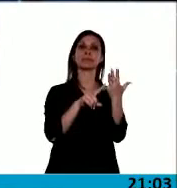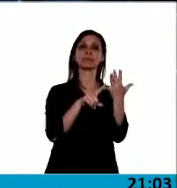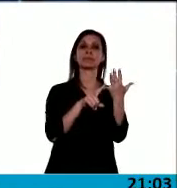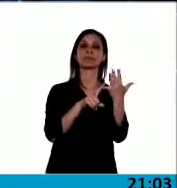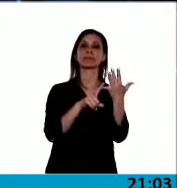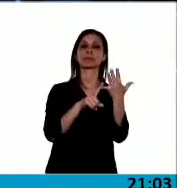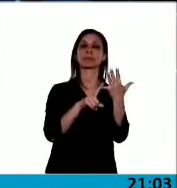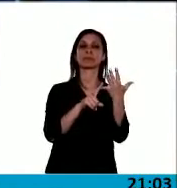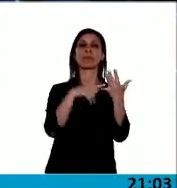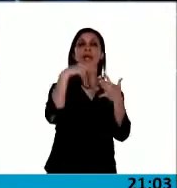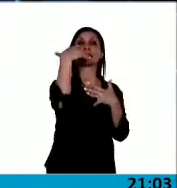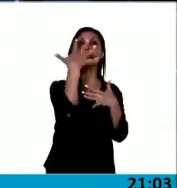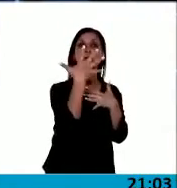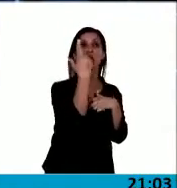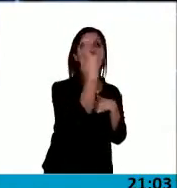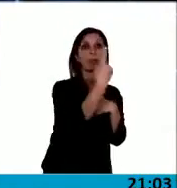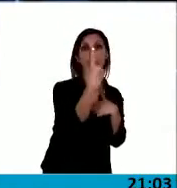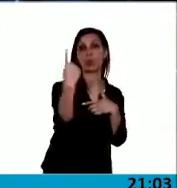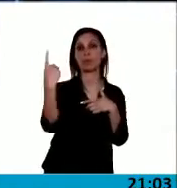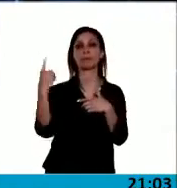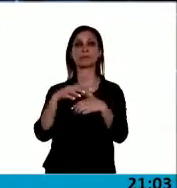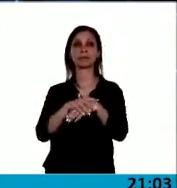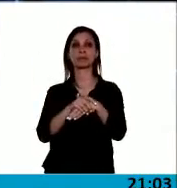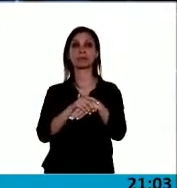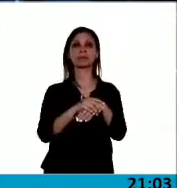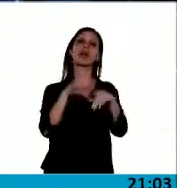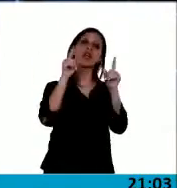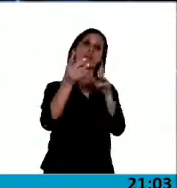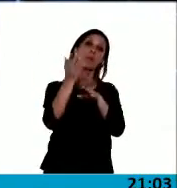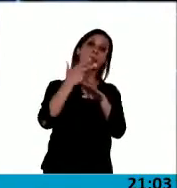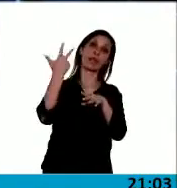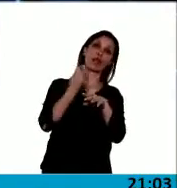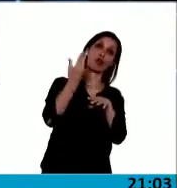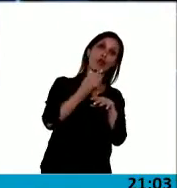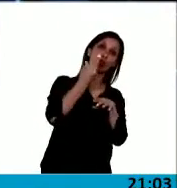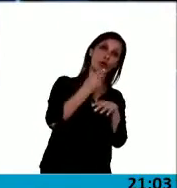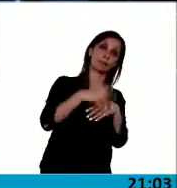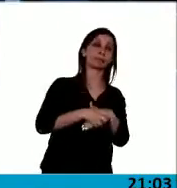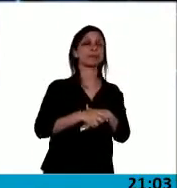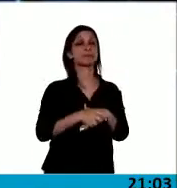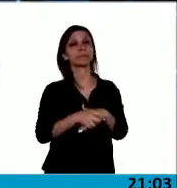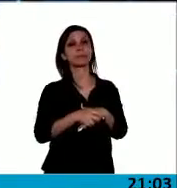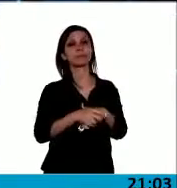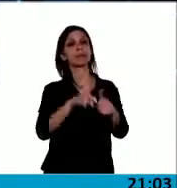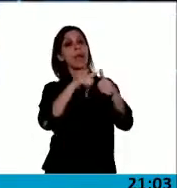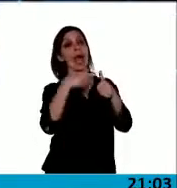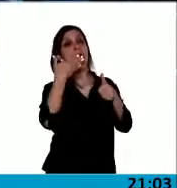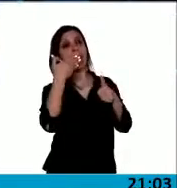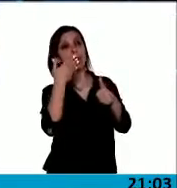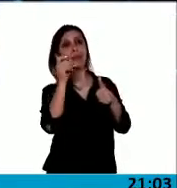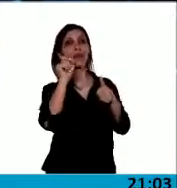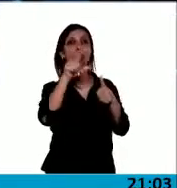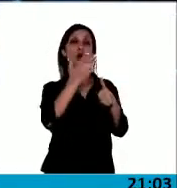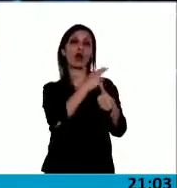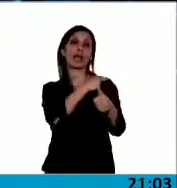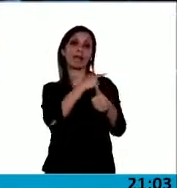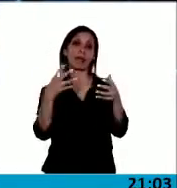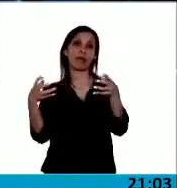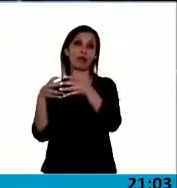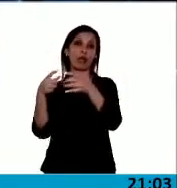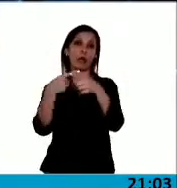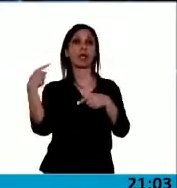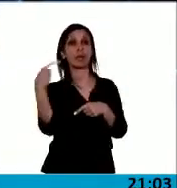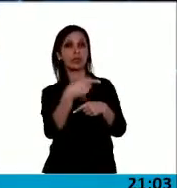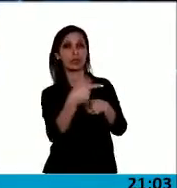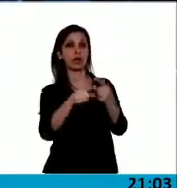tratando los 5 minutos que fueron rechazados en los sobretablas, hablando los jefes de los bloques opositores y